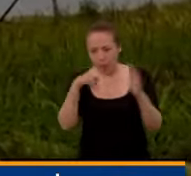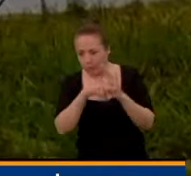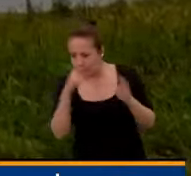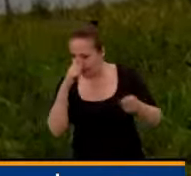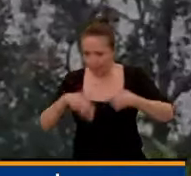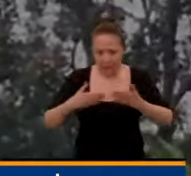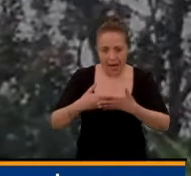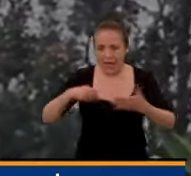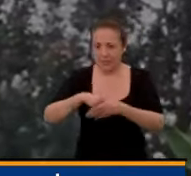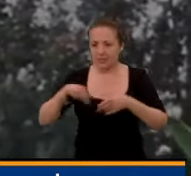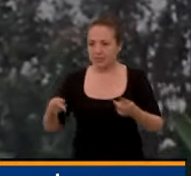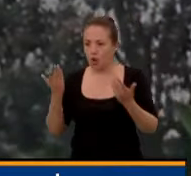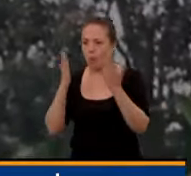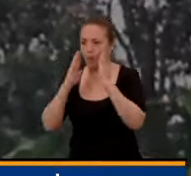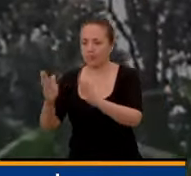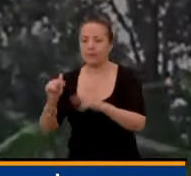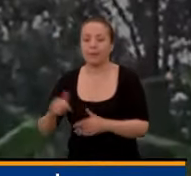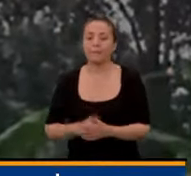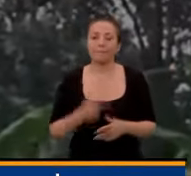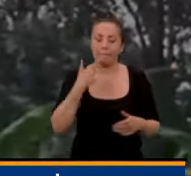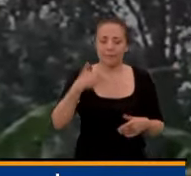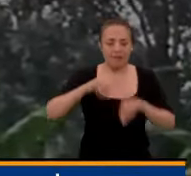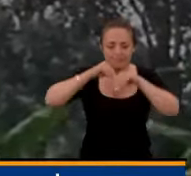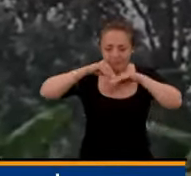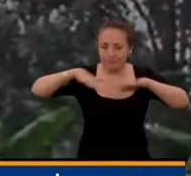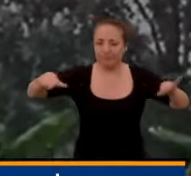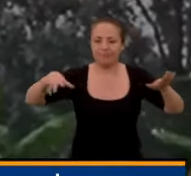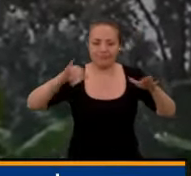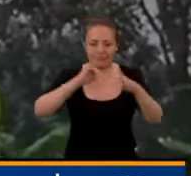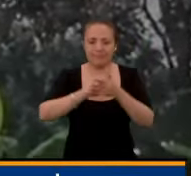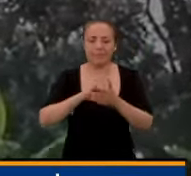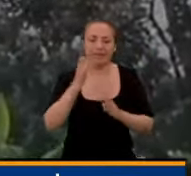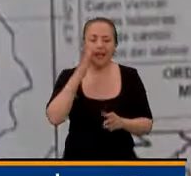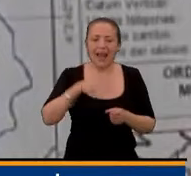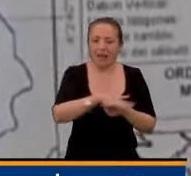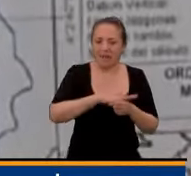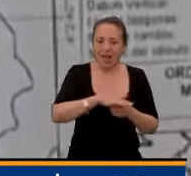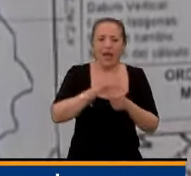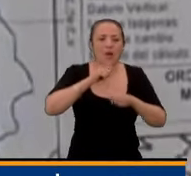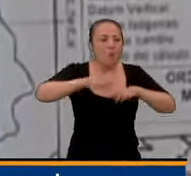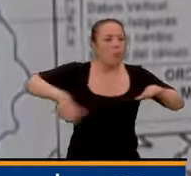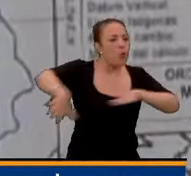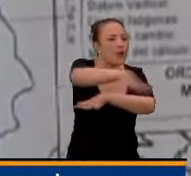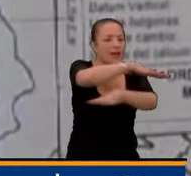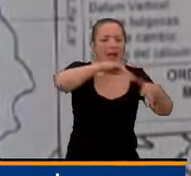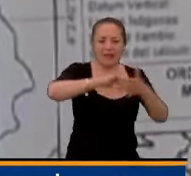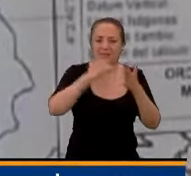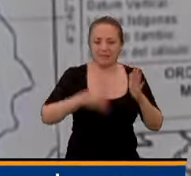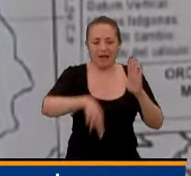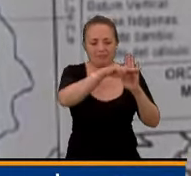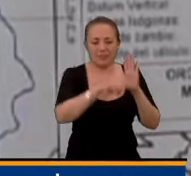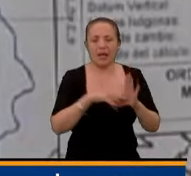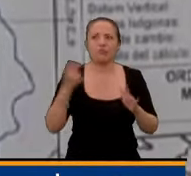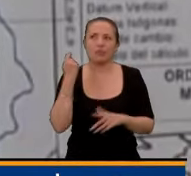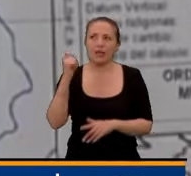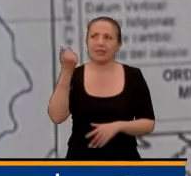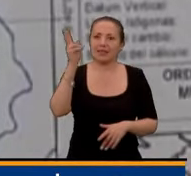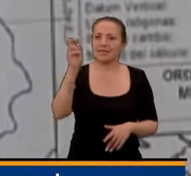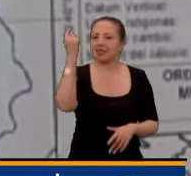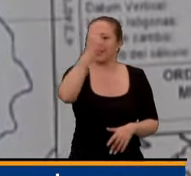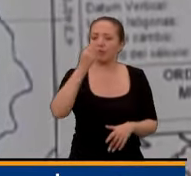esa necesidad, declaró calamidad pública el día 17 de septiembre con el aval